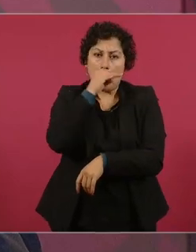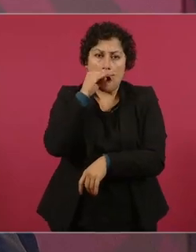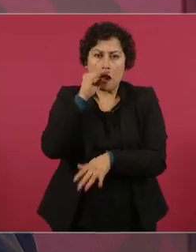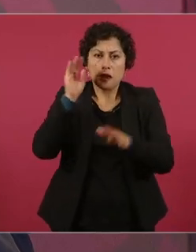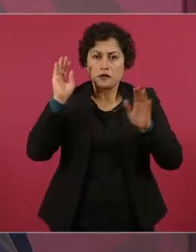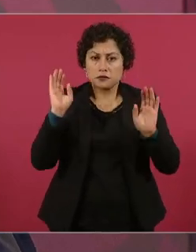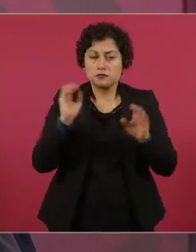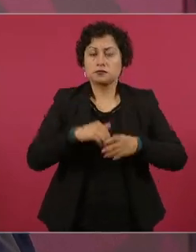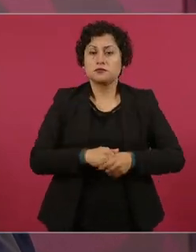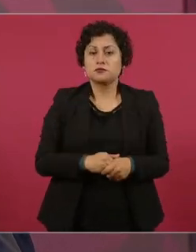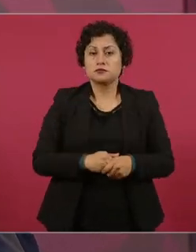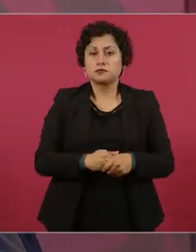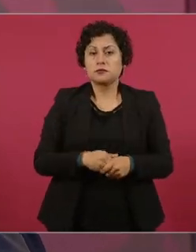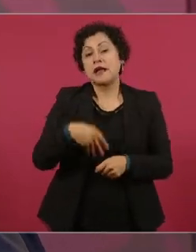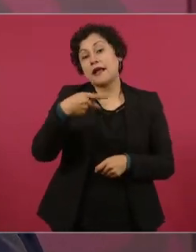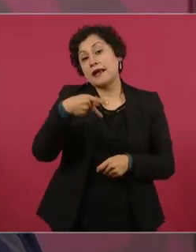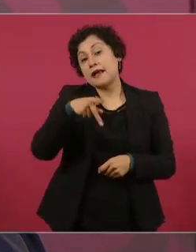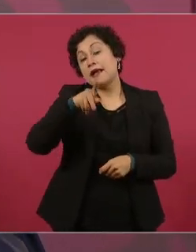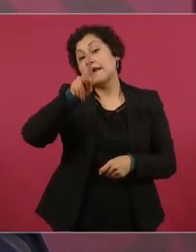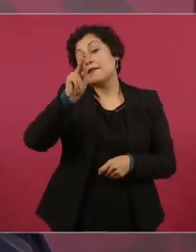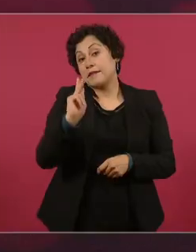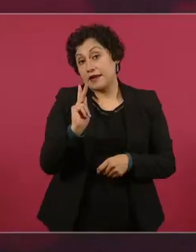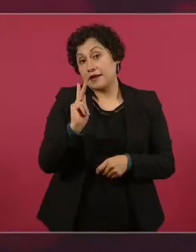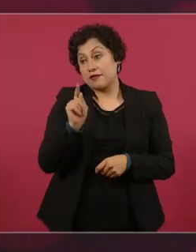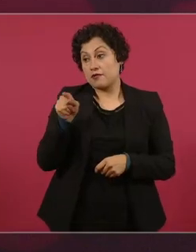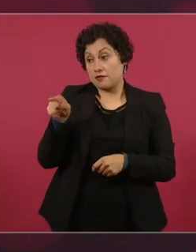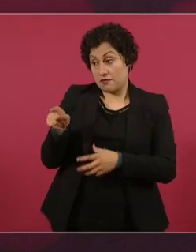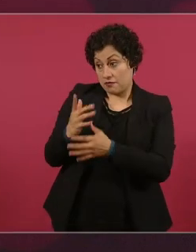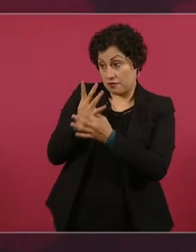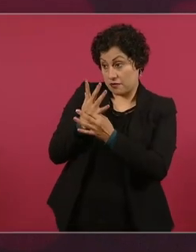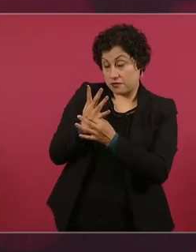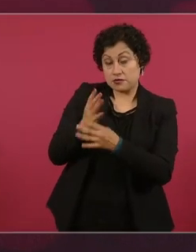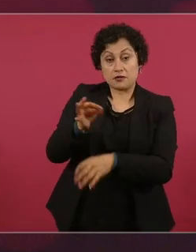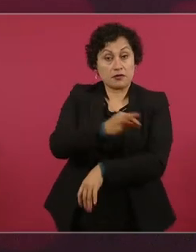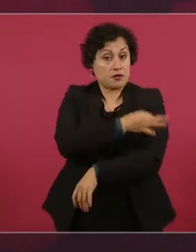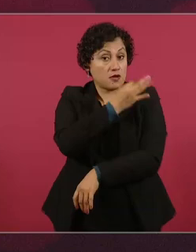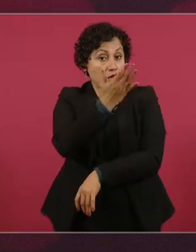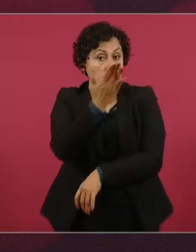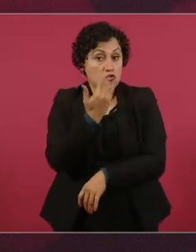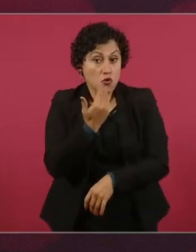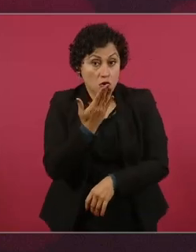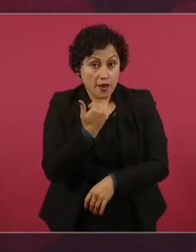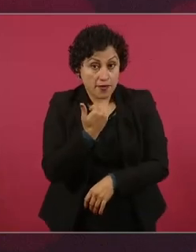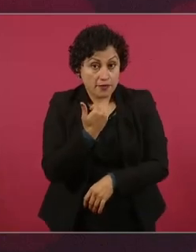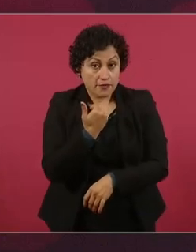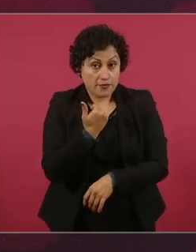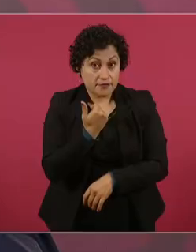Pero decirle que no hay vacunas, pues, es